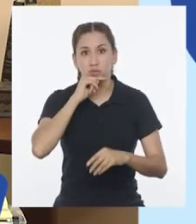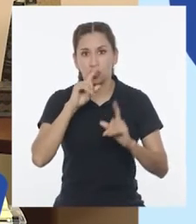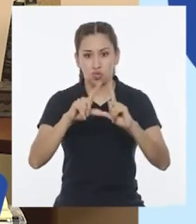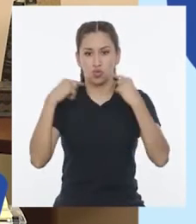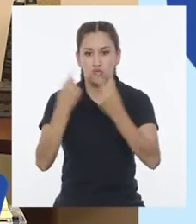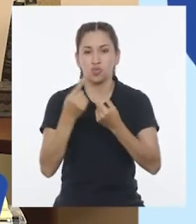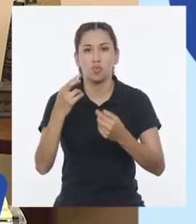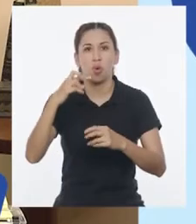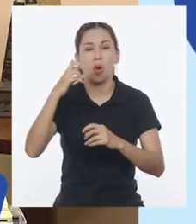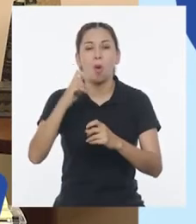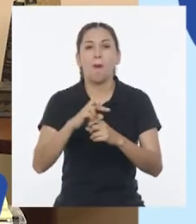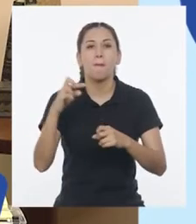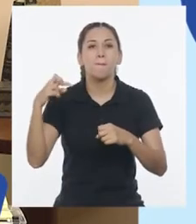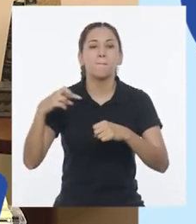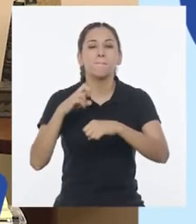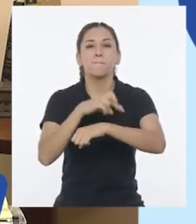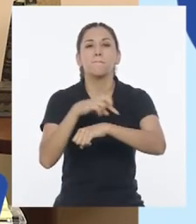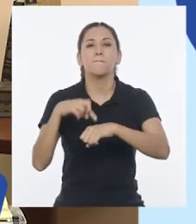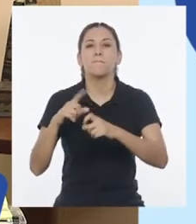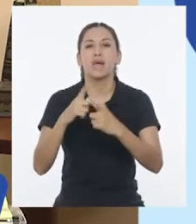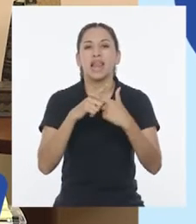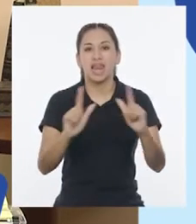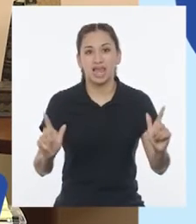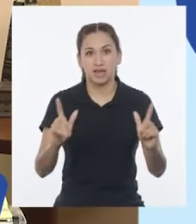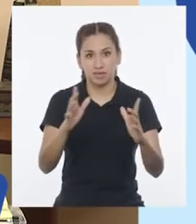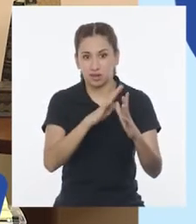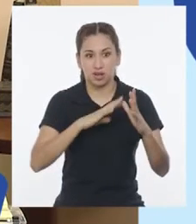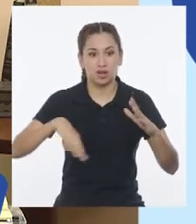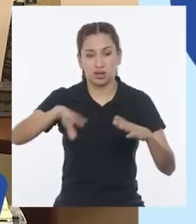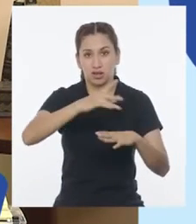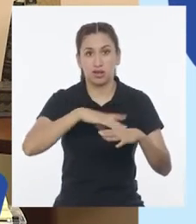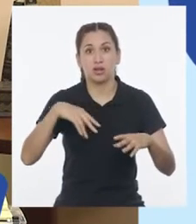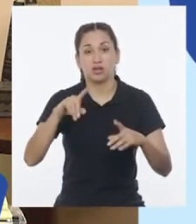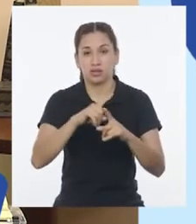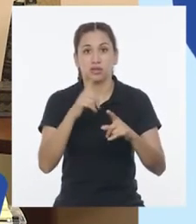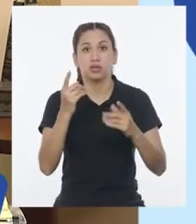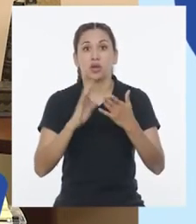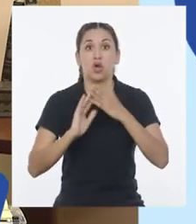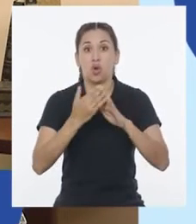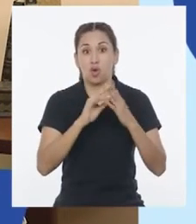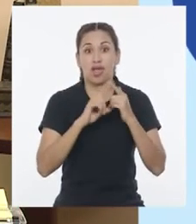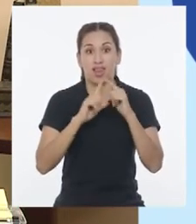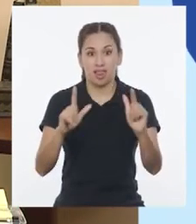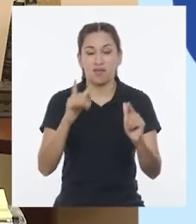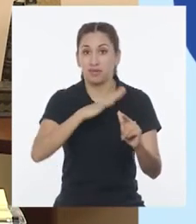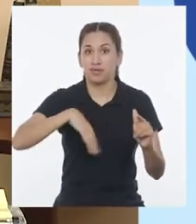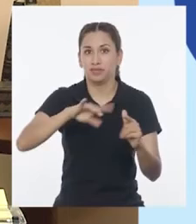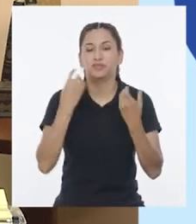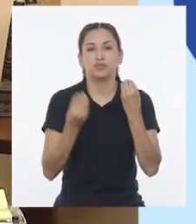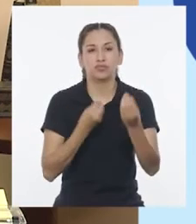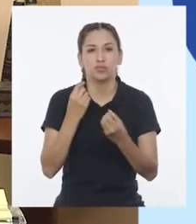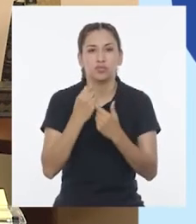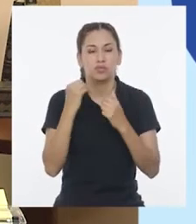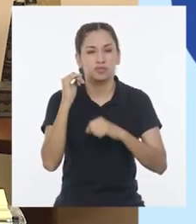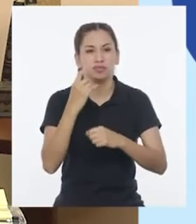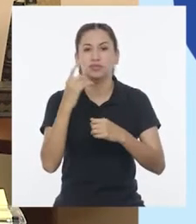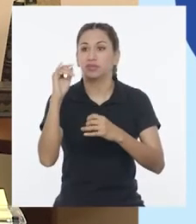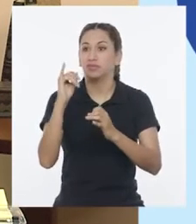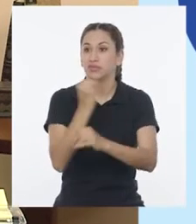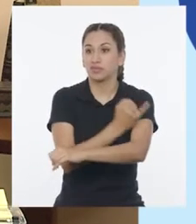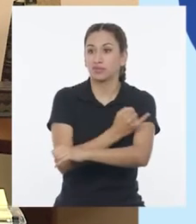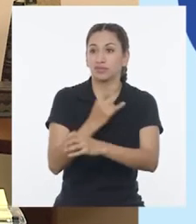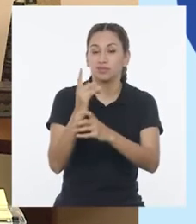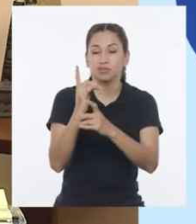2005 se formaron las rondas femeninas en la localidad de Pueblo Libre, en la región San Martín, impulsadas por las rondas